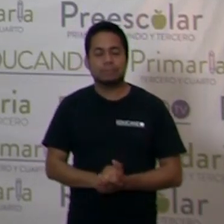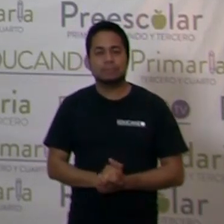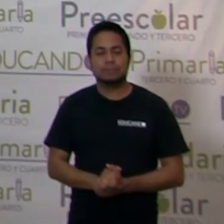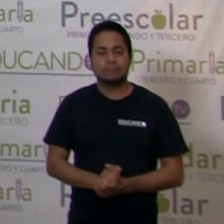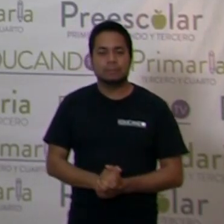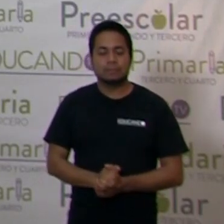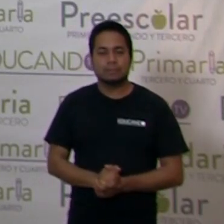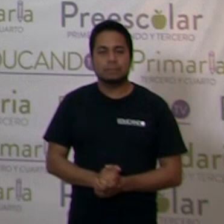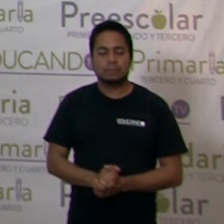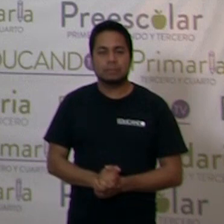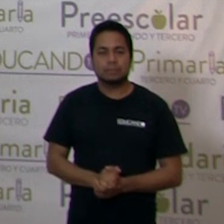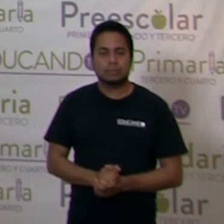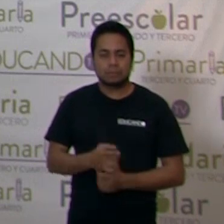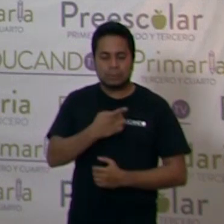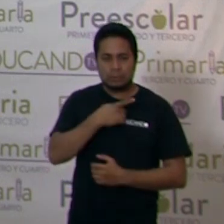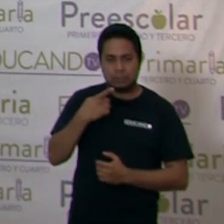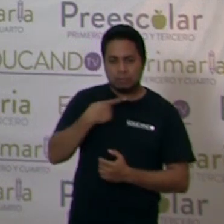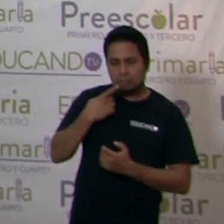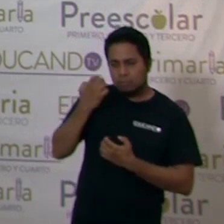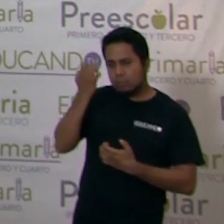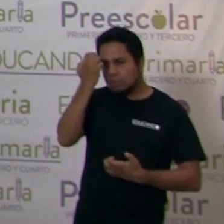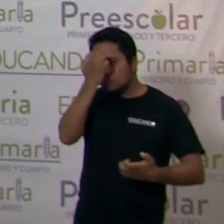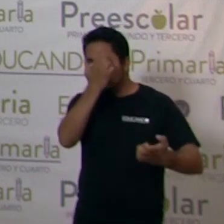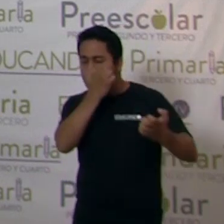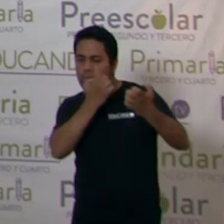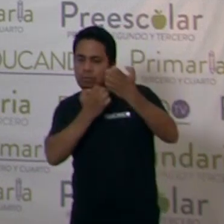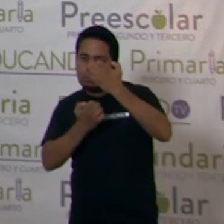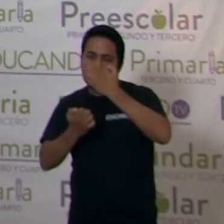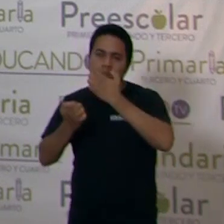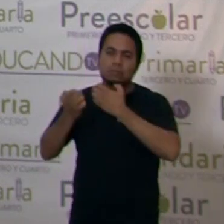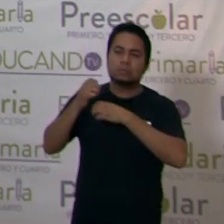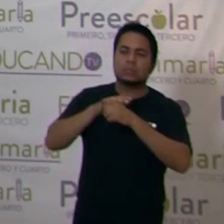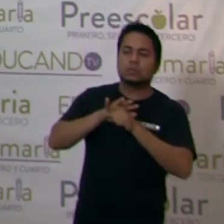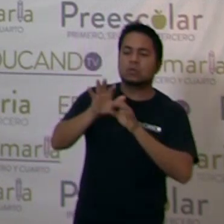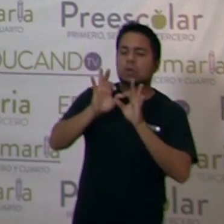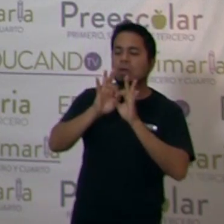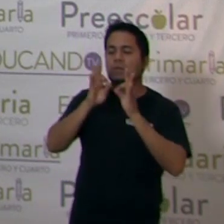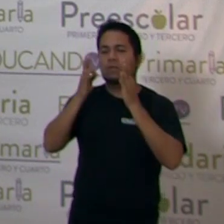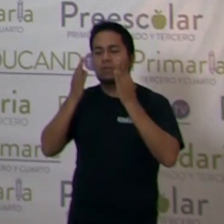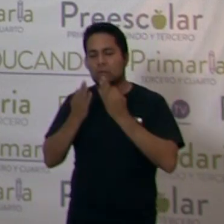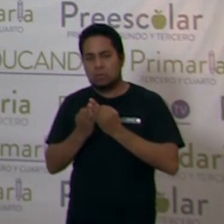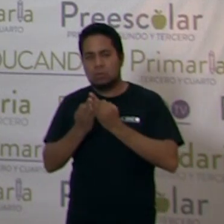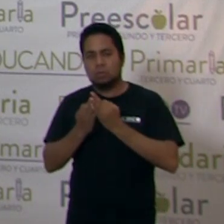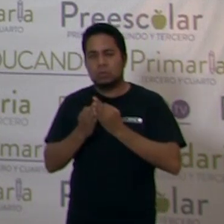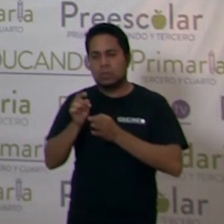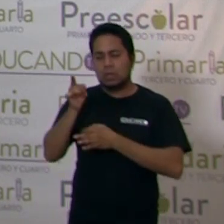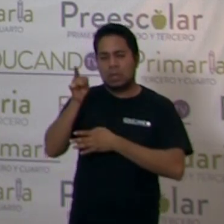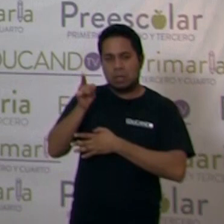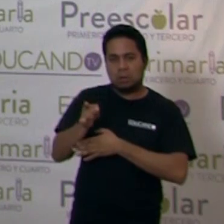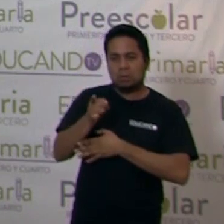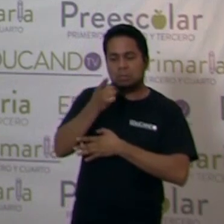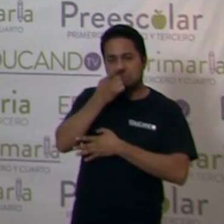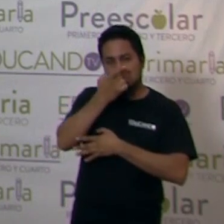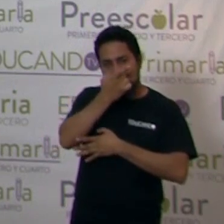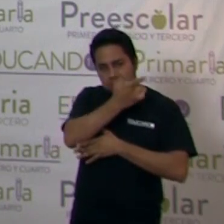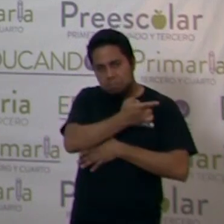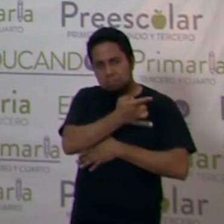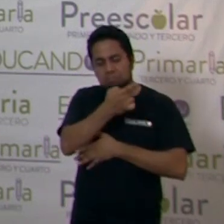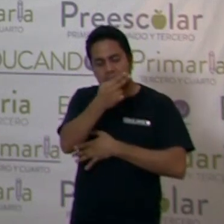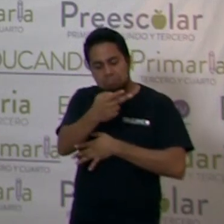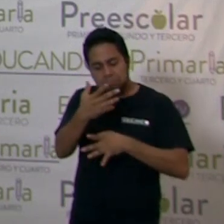ver detenidamente vamos a observar las figuras y tú vas a decir cómo se